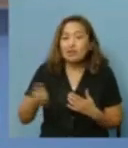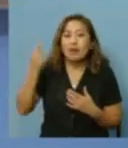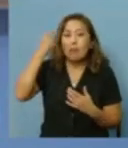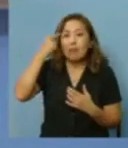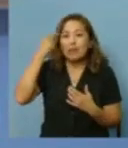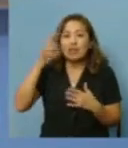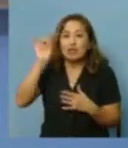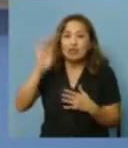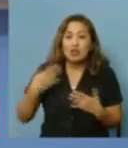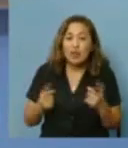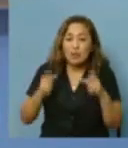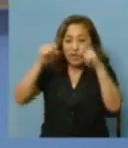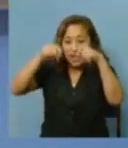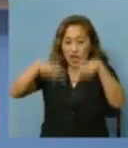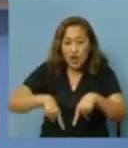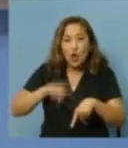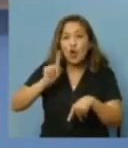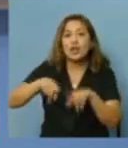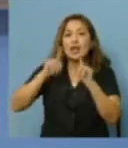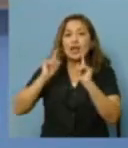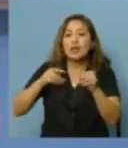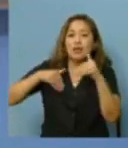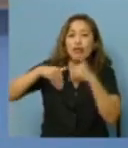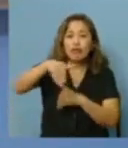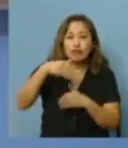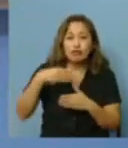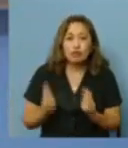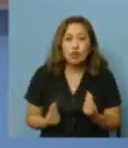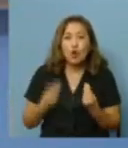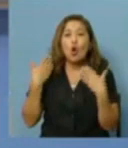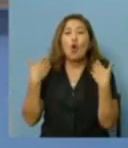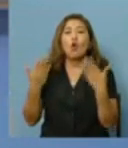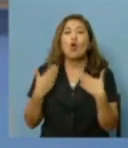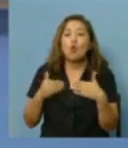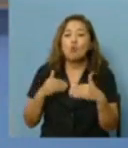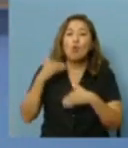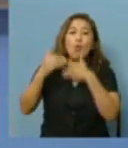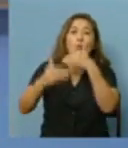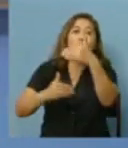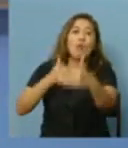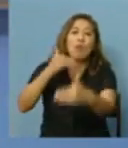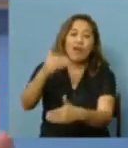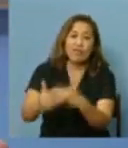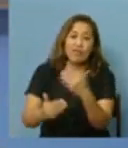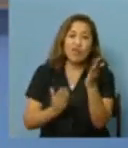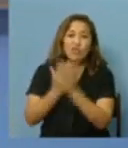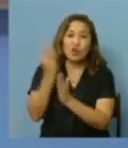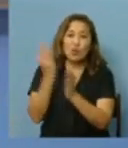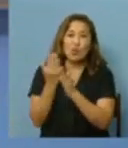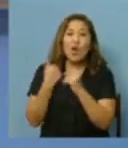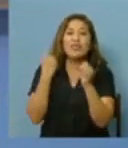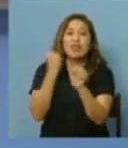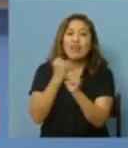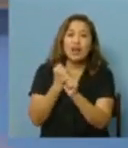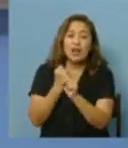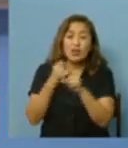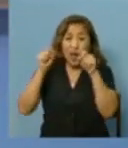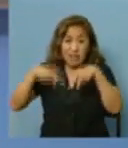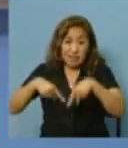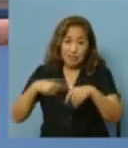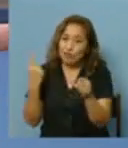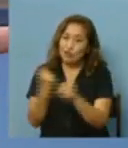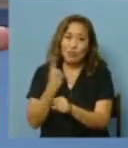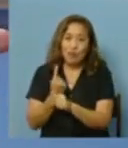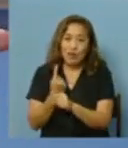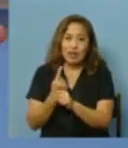no solamente en el hoy en este caso sino también en el futuro cómo vamos a enfrentar la campaña que viene así dada las condiciones ésta no puede ser por